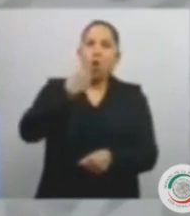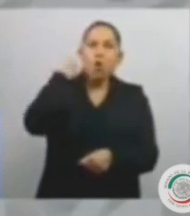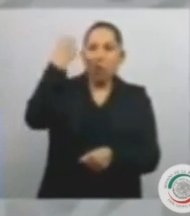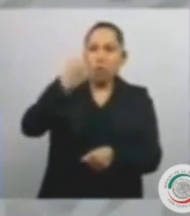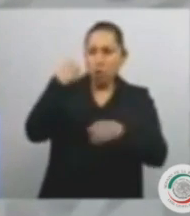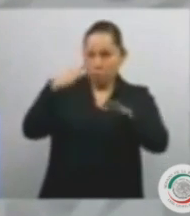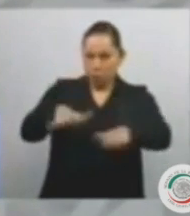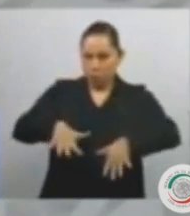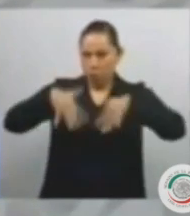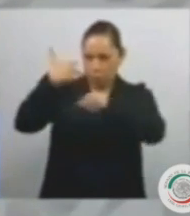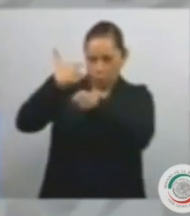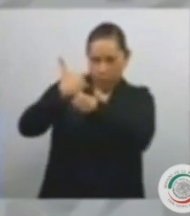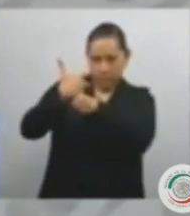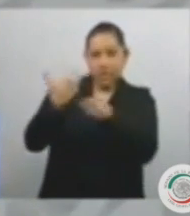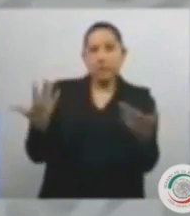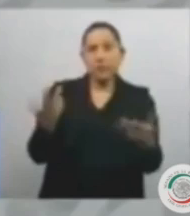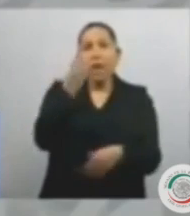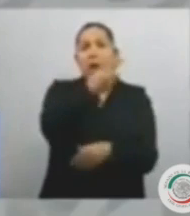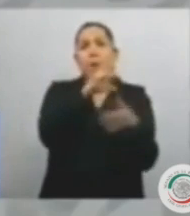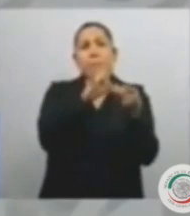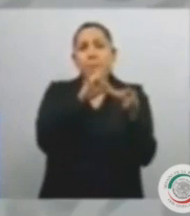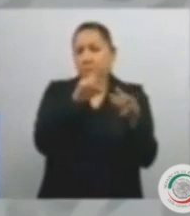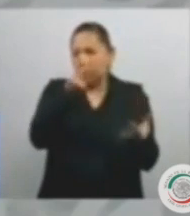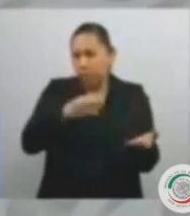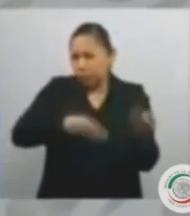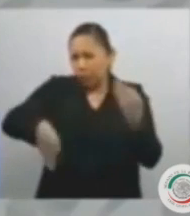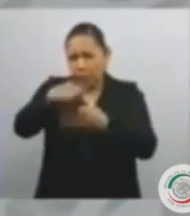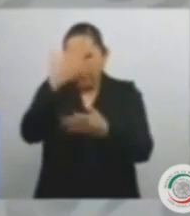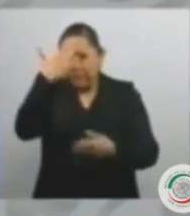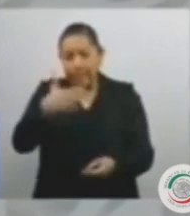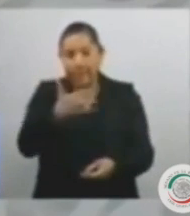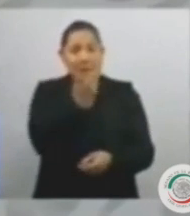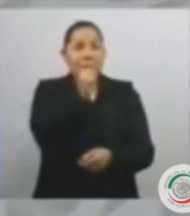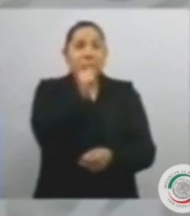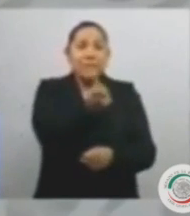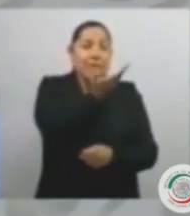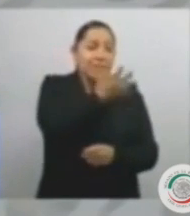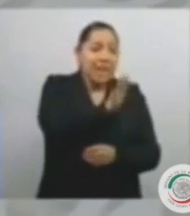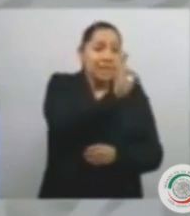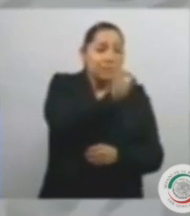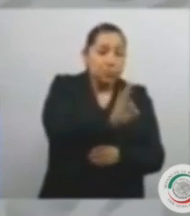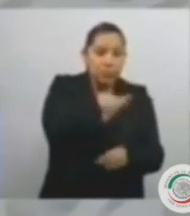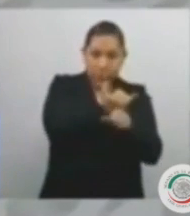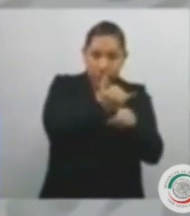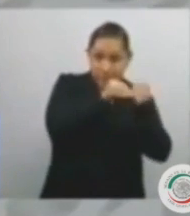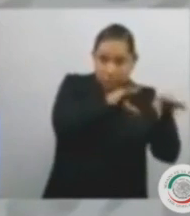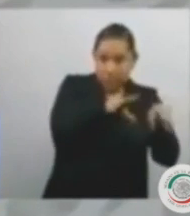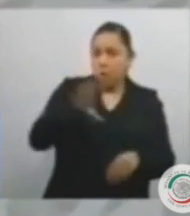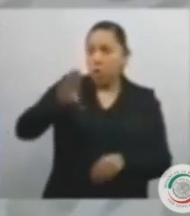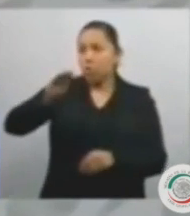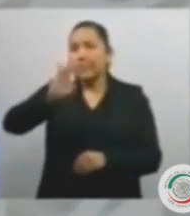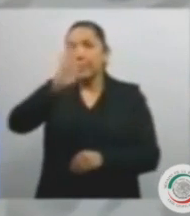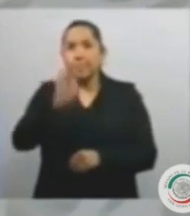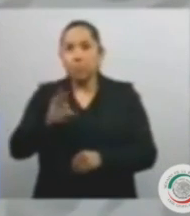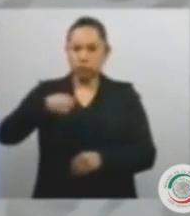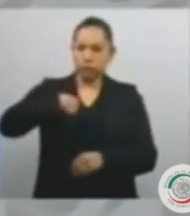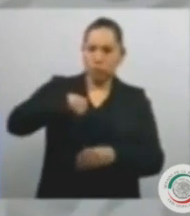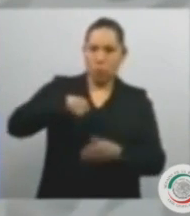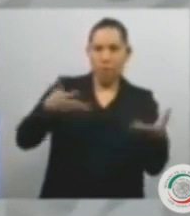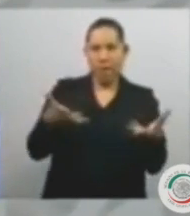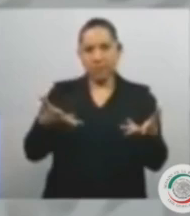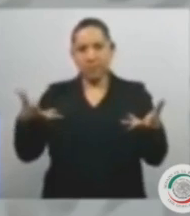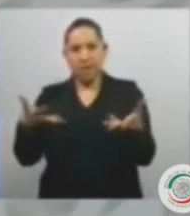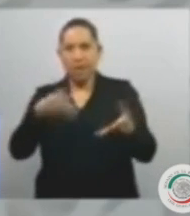un 10% de información y un 90% de propaganda. De ahí la propuesta del consejero presidente del INE en